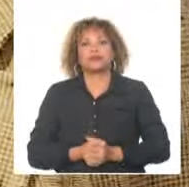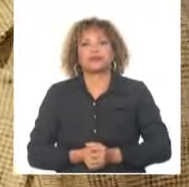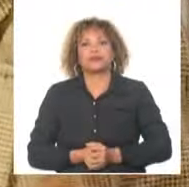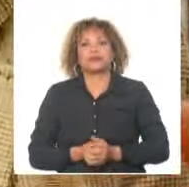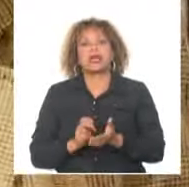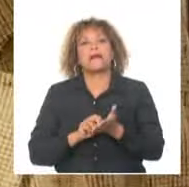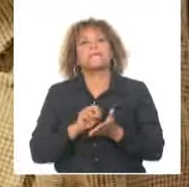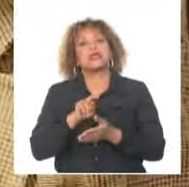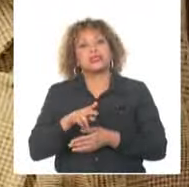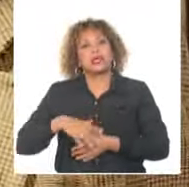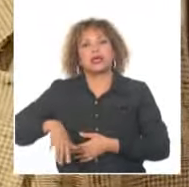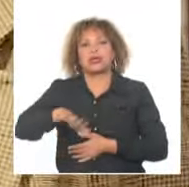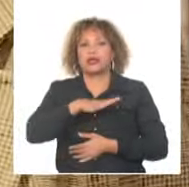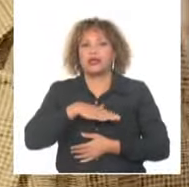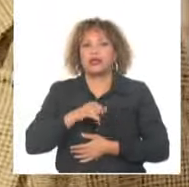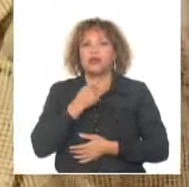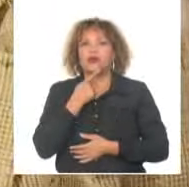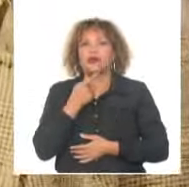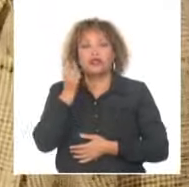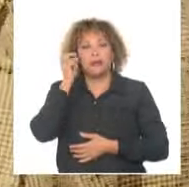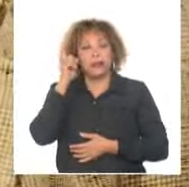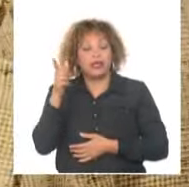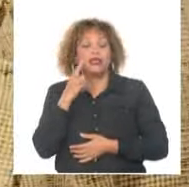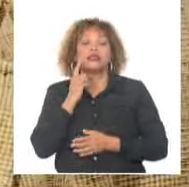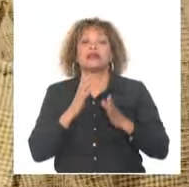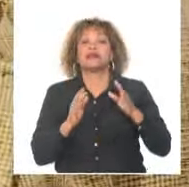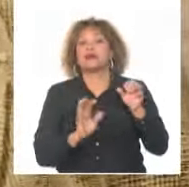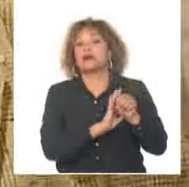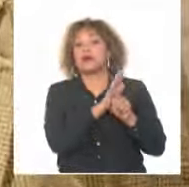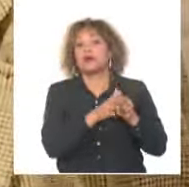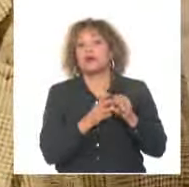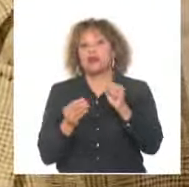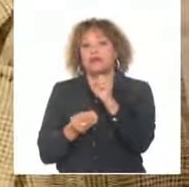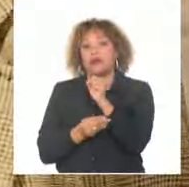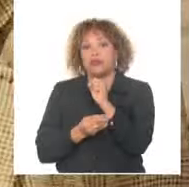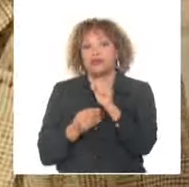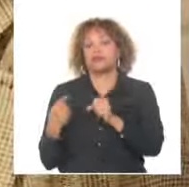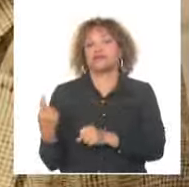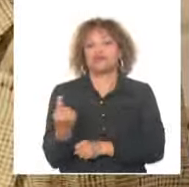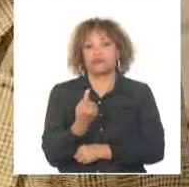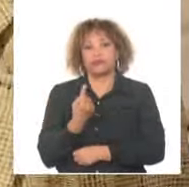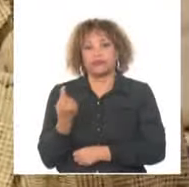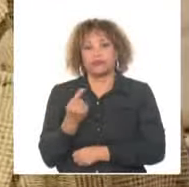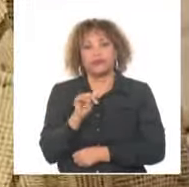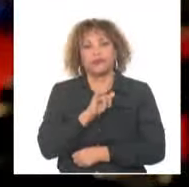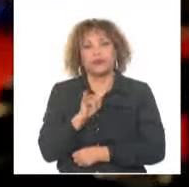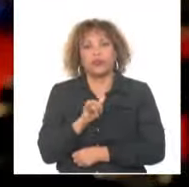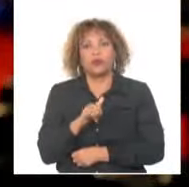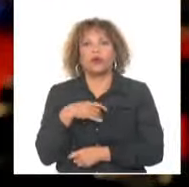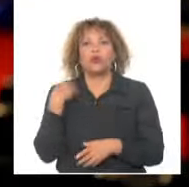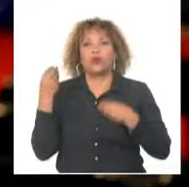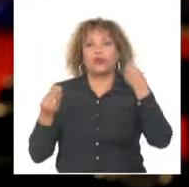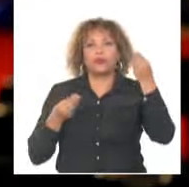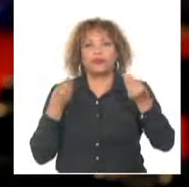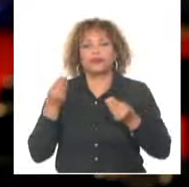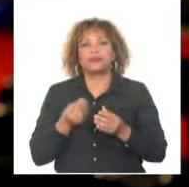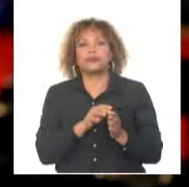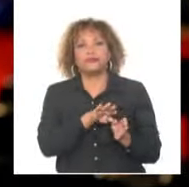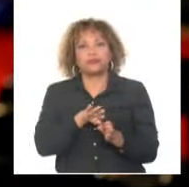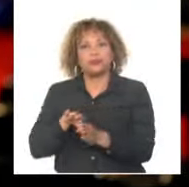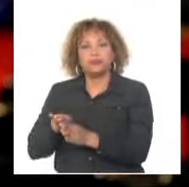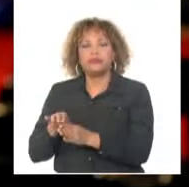que yo he trasladado. Nuestra experiencia ante la COVID, nuestra fortaleza también, las incertidumbres que tuvimos. Hablamos